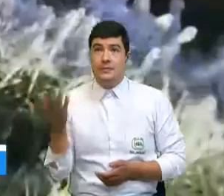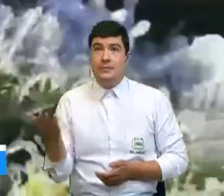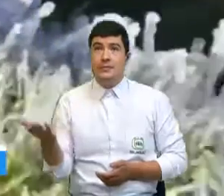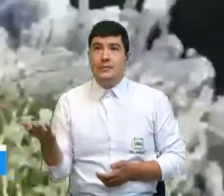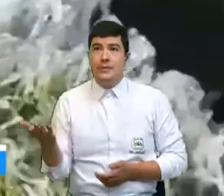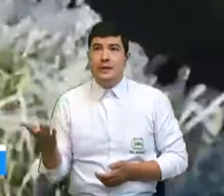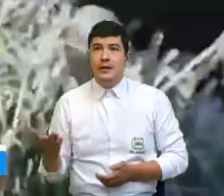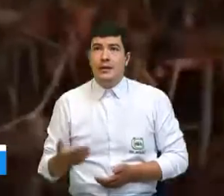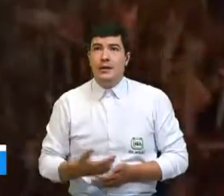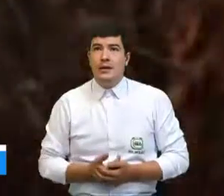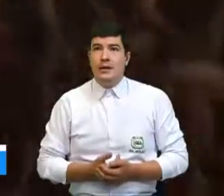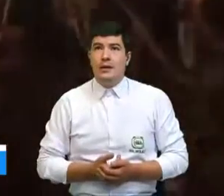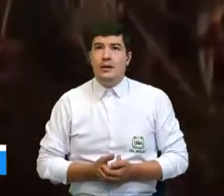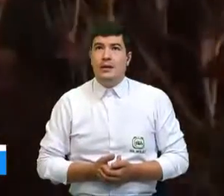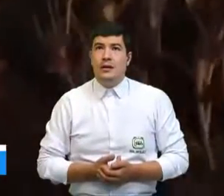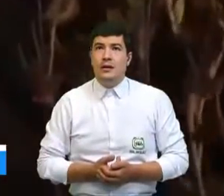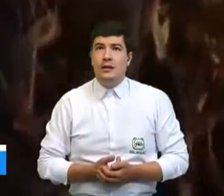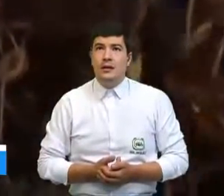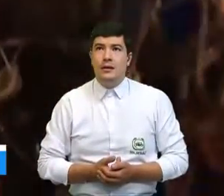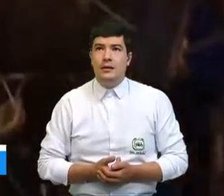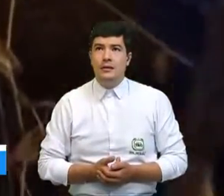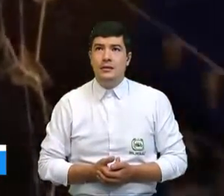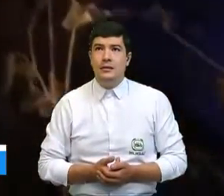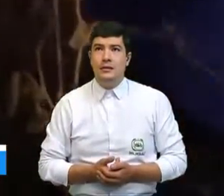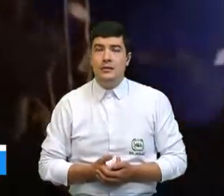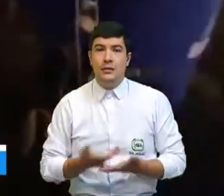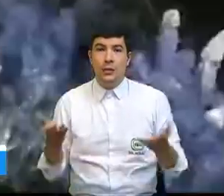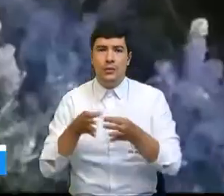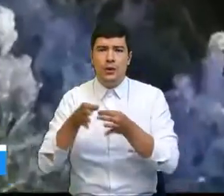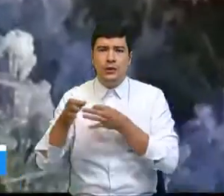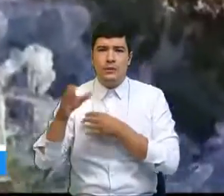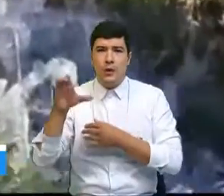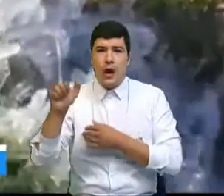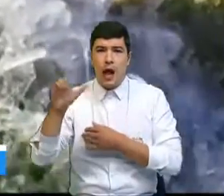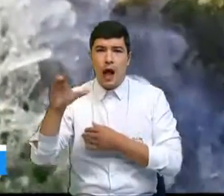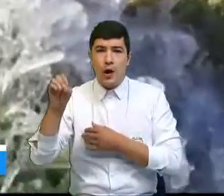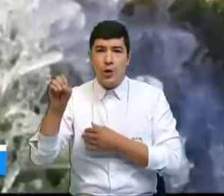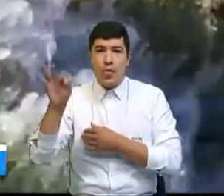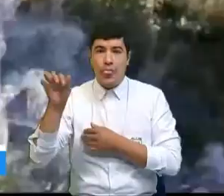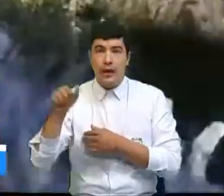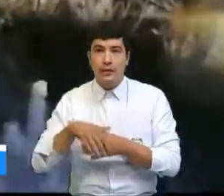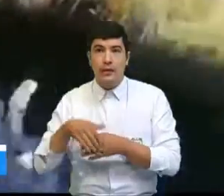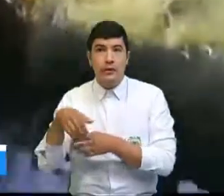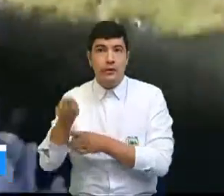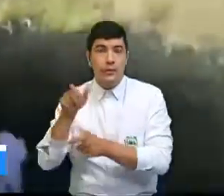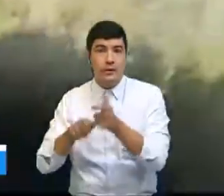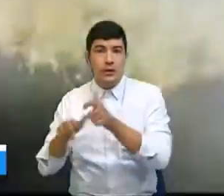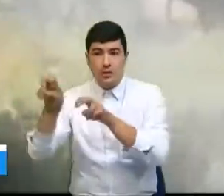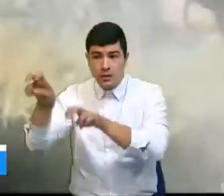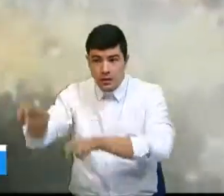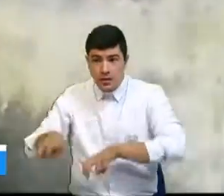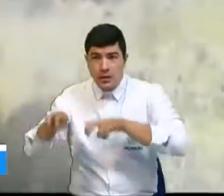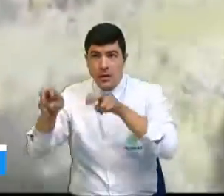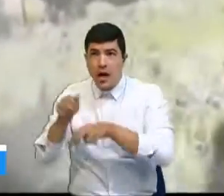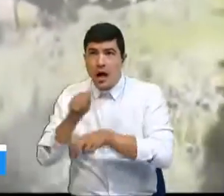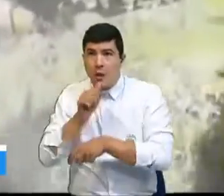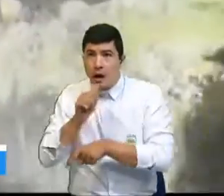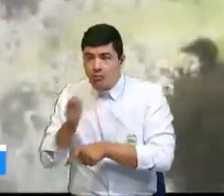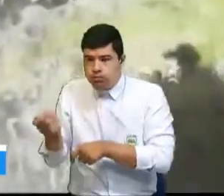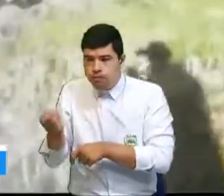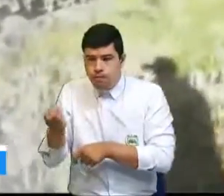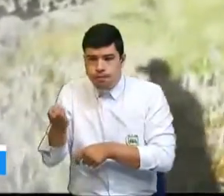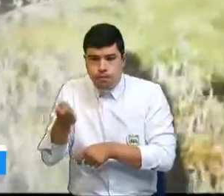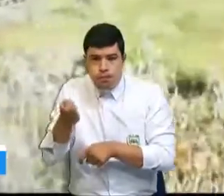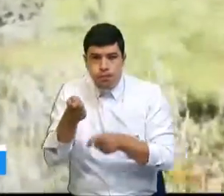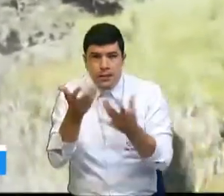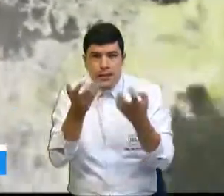Virgen, Licaligua, Llanitos y Santa Matilde en Cácota. Los cultivadores con los surtidores de agua querían quitarle el hielo a